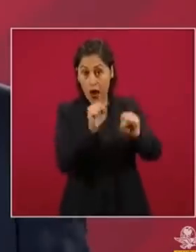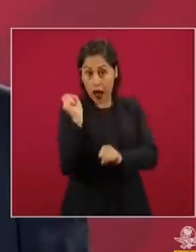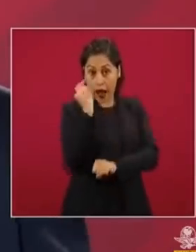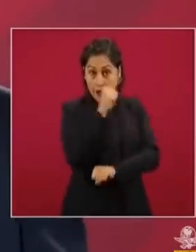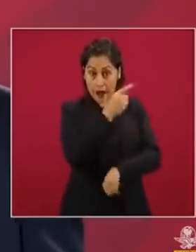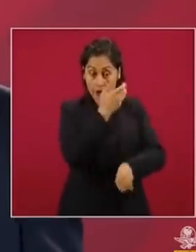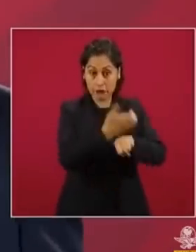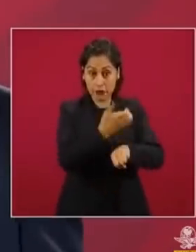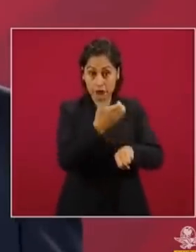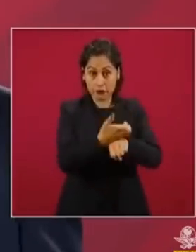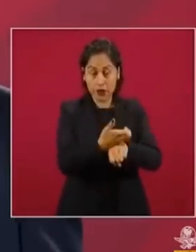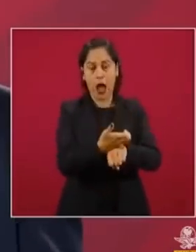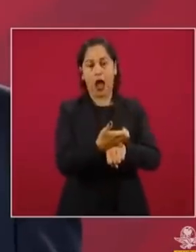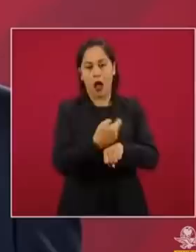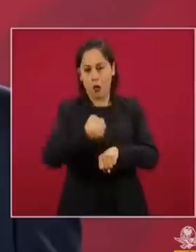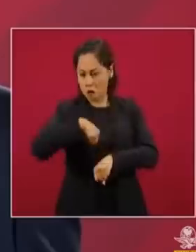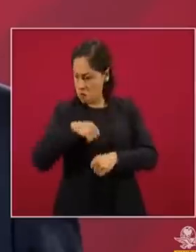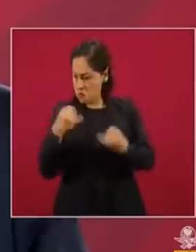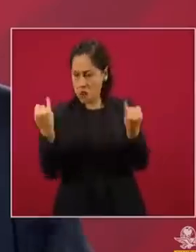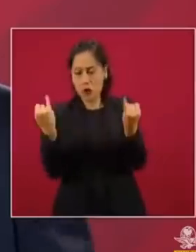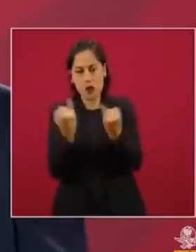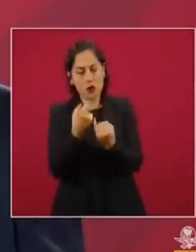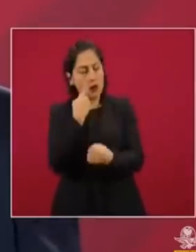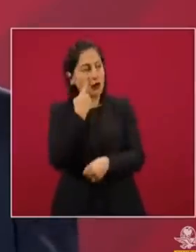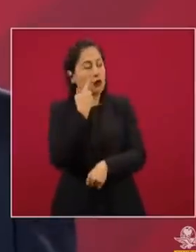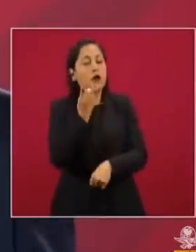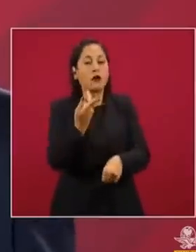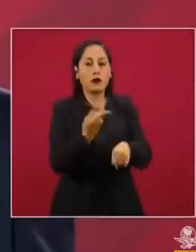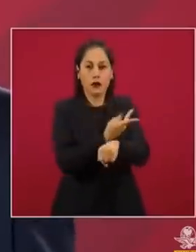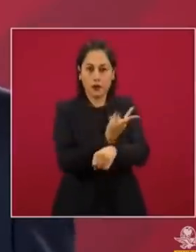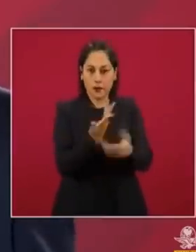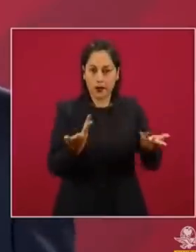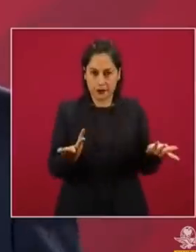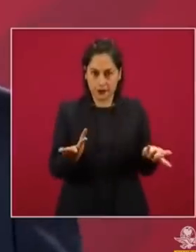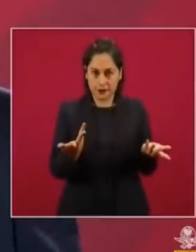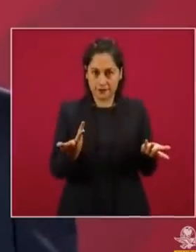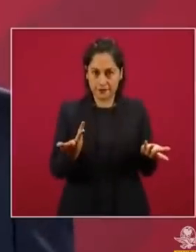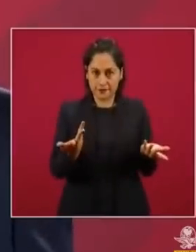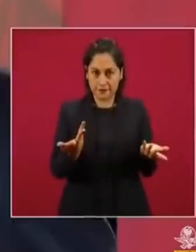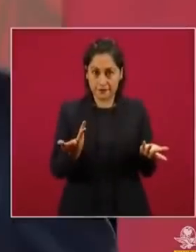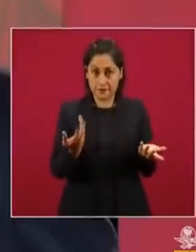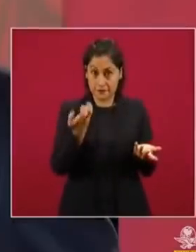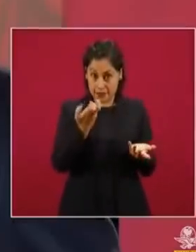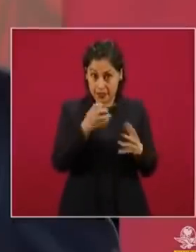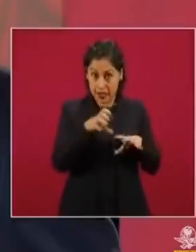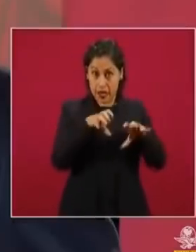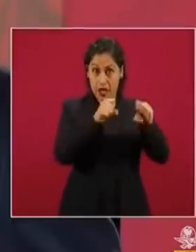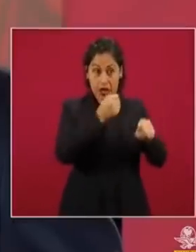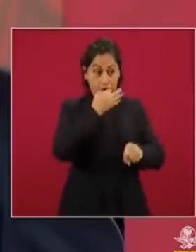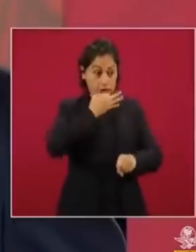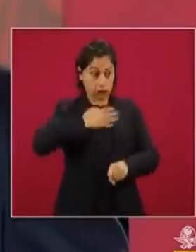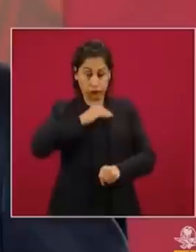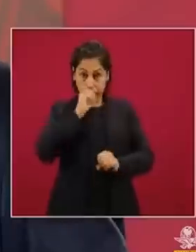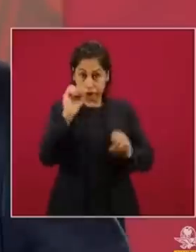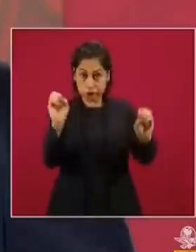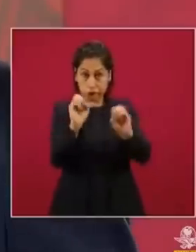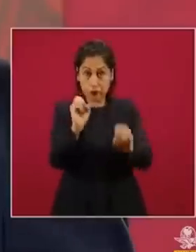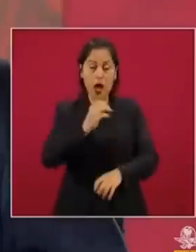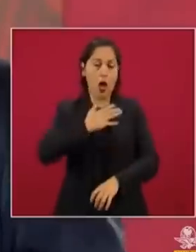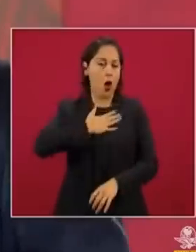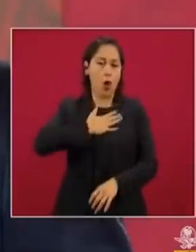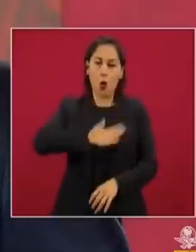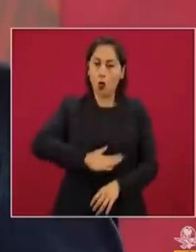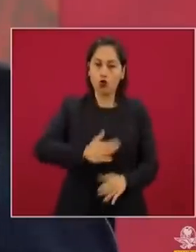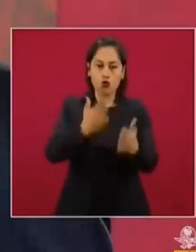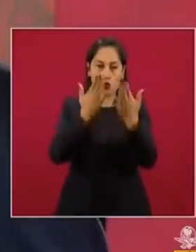sea quien sea. No permitiríamos una injusticia para nadie,